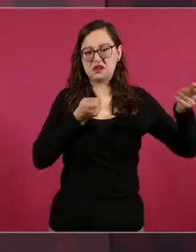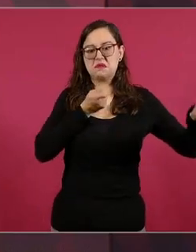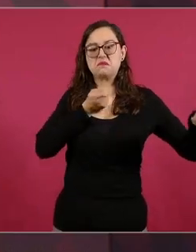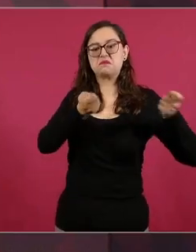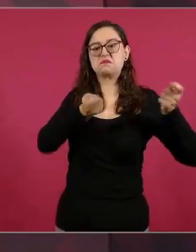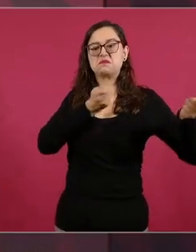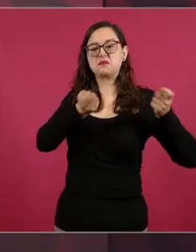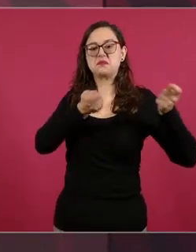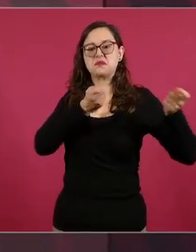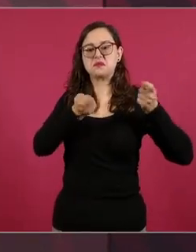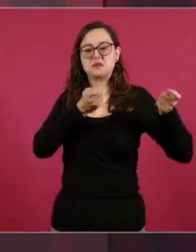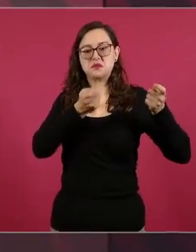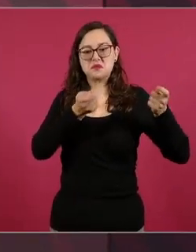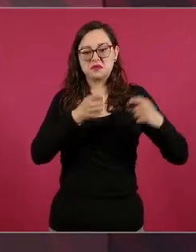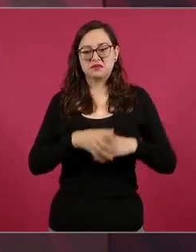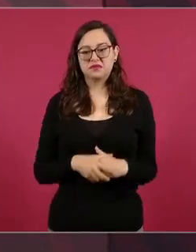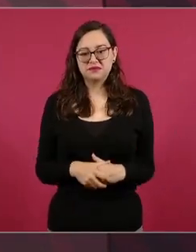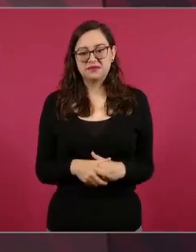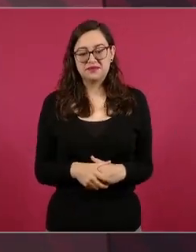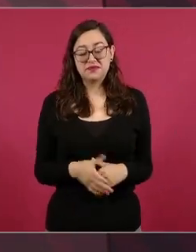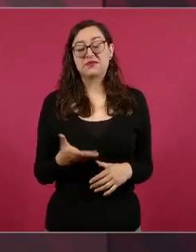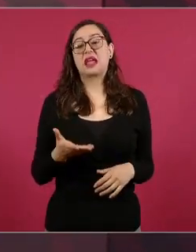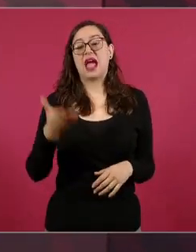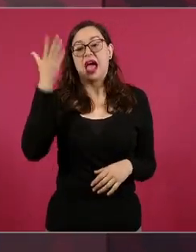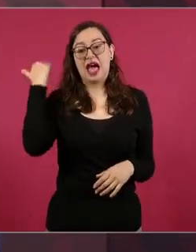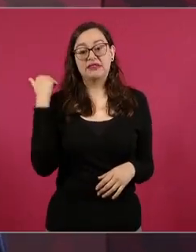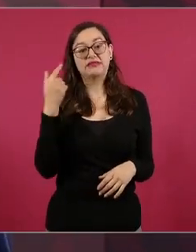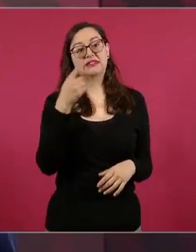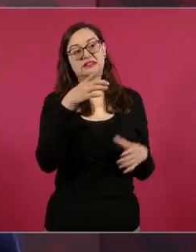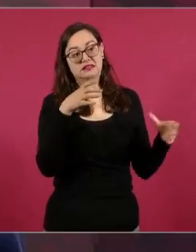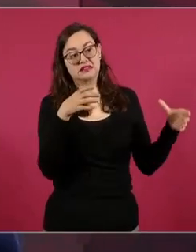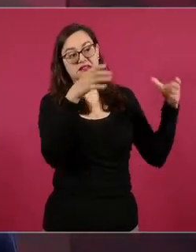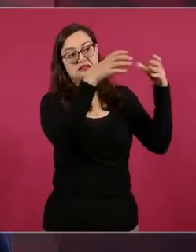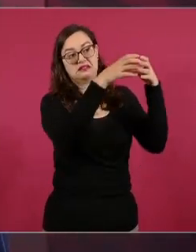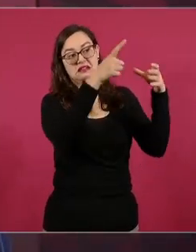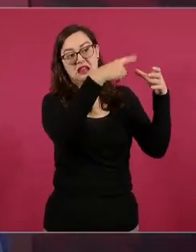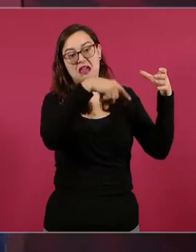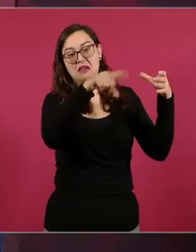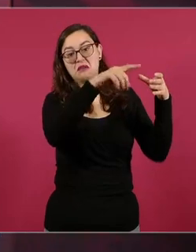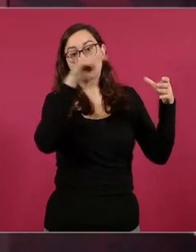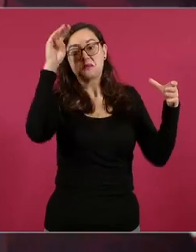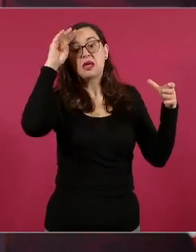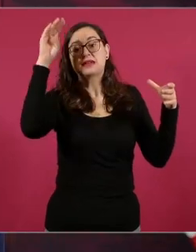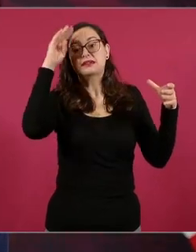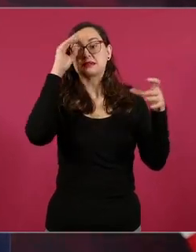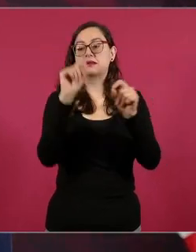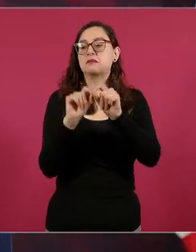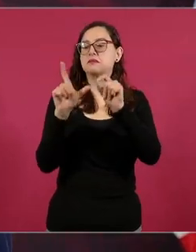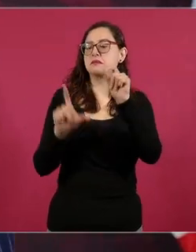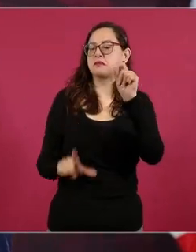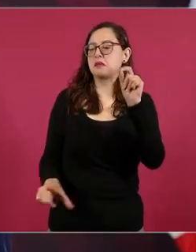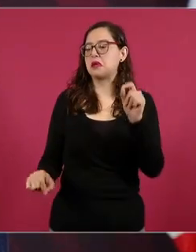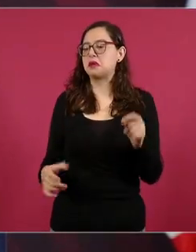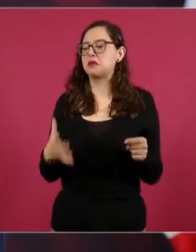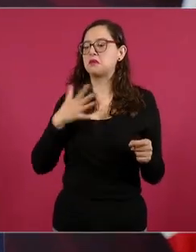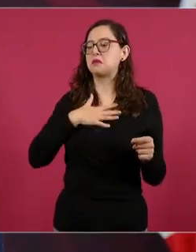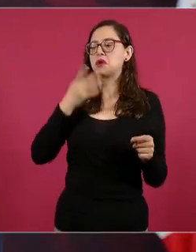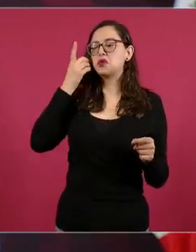se sentían los dueños de México y ahora, como ya cambiaron las